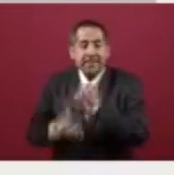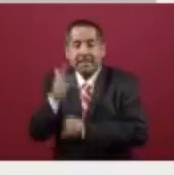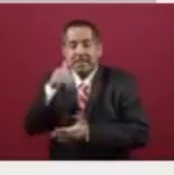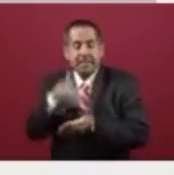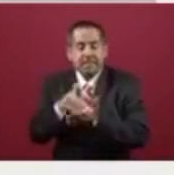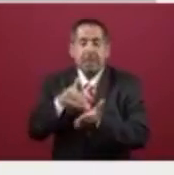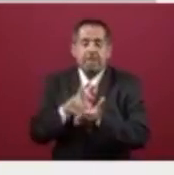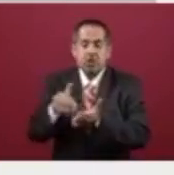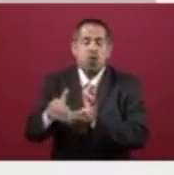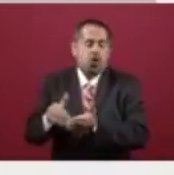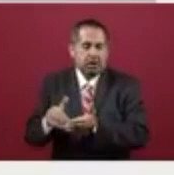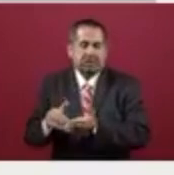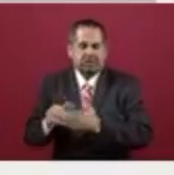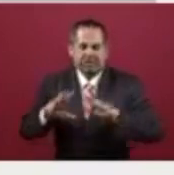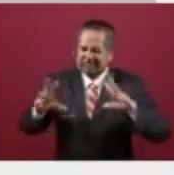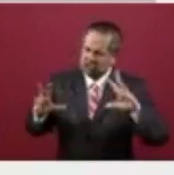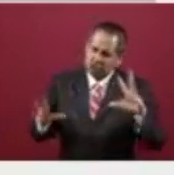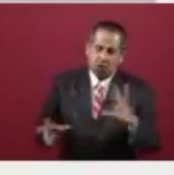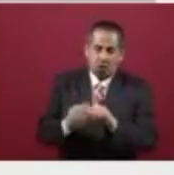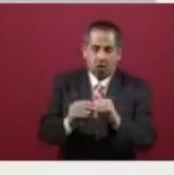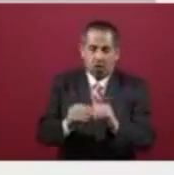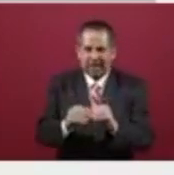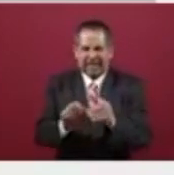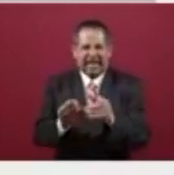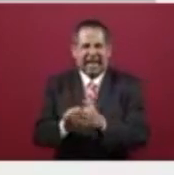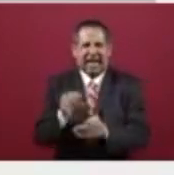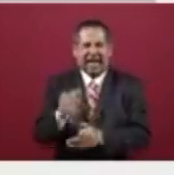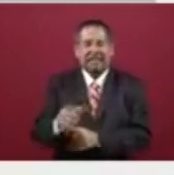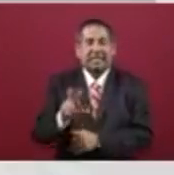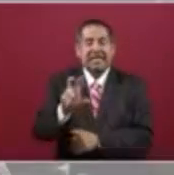es cercano a los 30.000 millones de pesos.